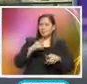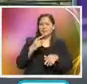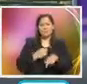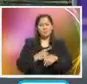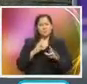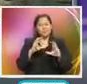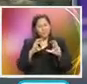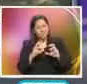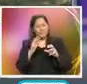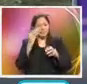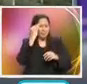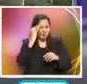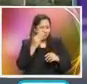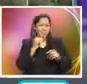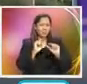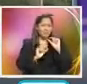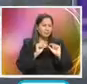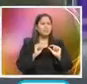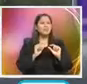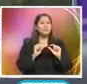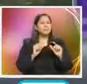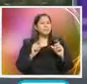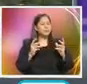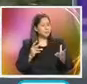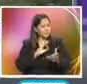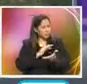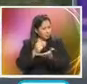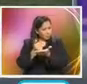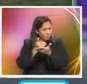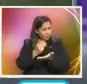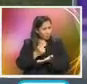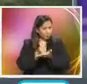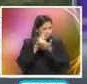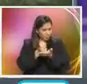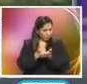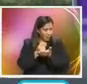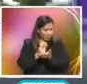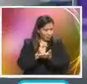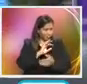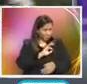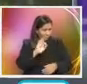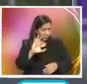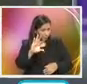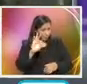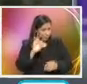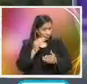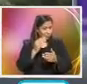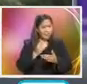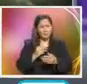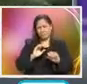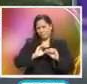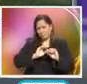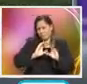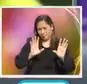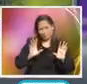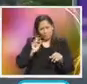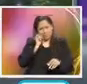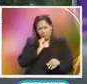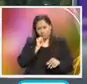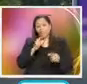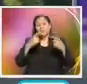crónica, degenerativa o de cualquier otro tipo, ¿pueden optar por esta terapia? Pero por supuesto,